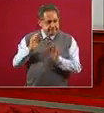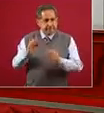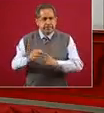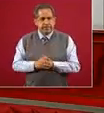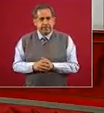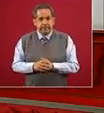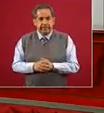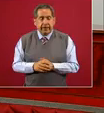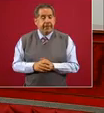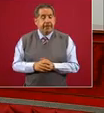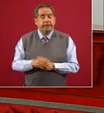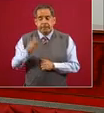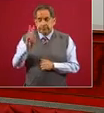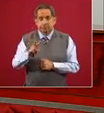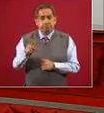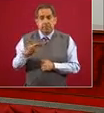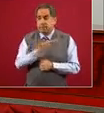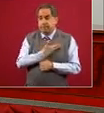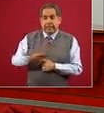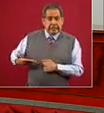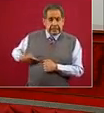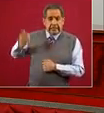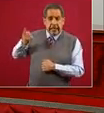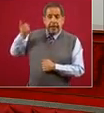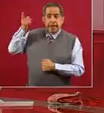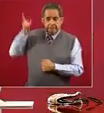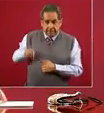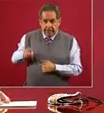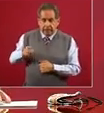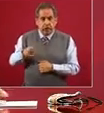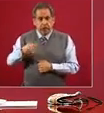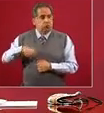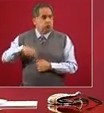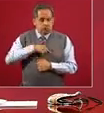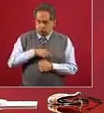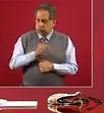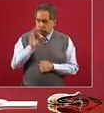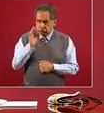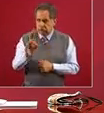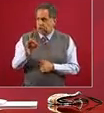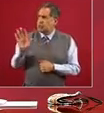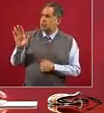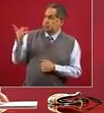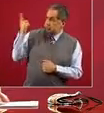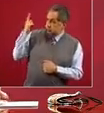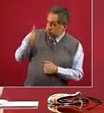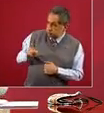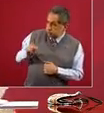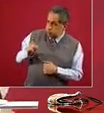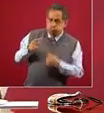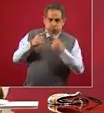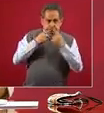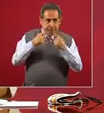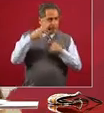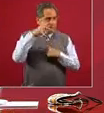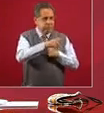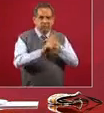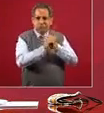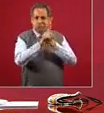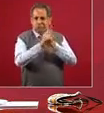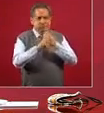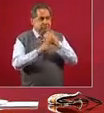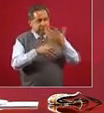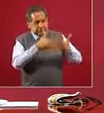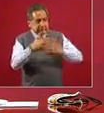En efecto, el presidente ha instruido y nosotros desde un inicio que comenzó el conflicto